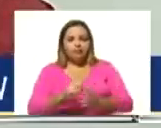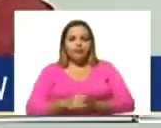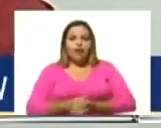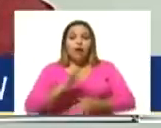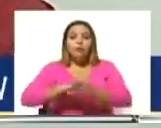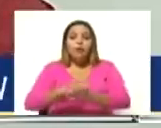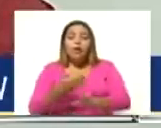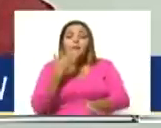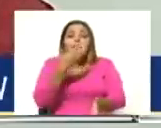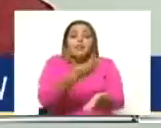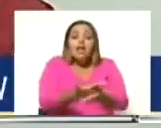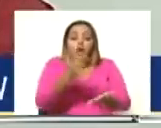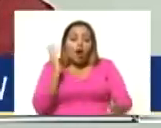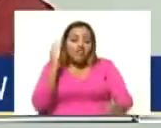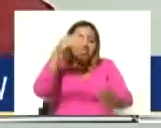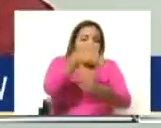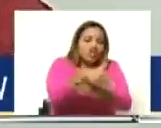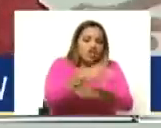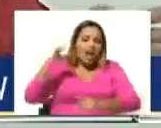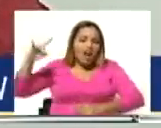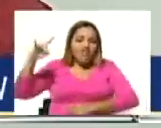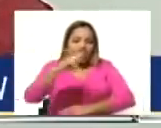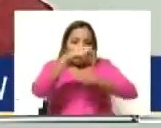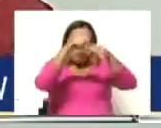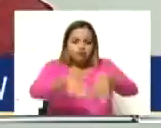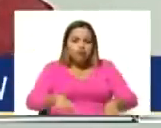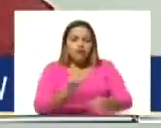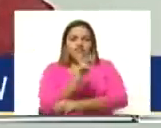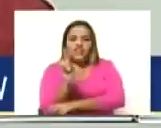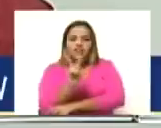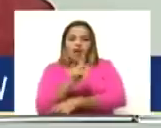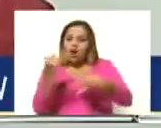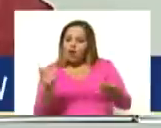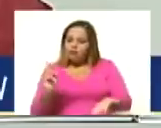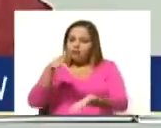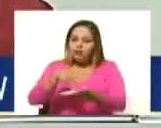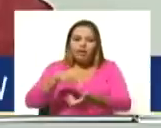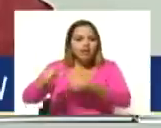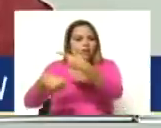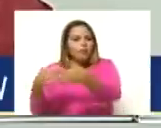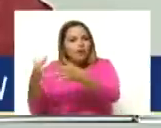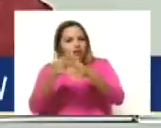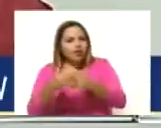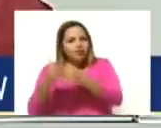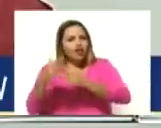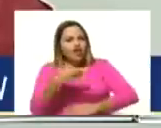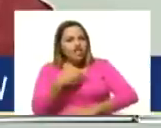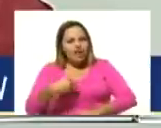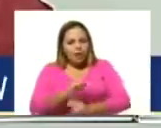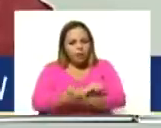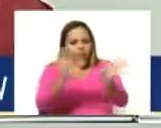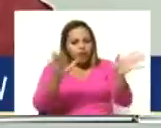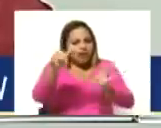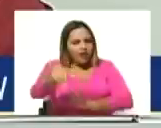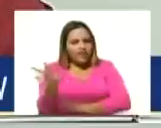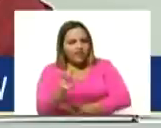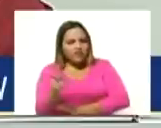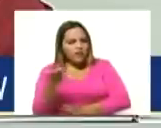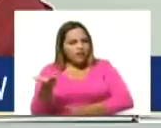pidieron invasiones, ataques aéreos, y ahora se vinieron para acá. Y si a Estados Unidos se le ocurre hacer eso ahorita,